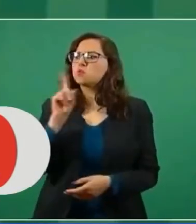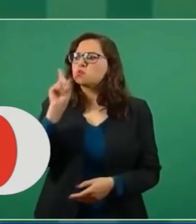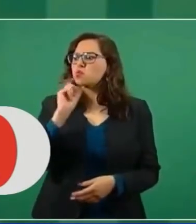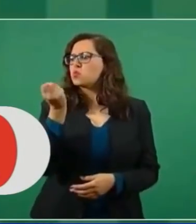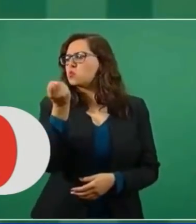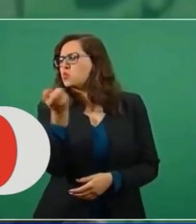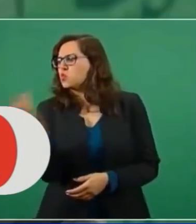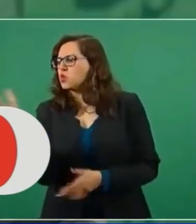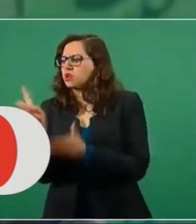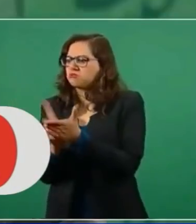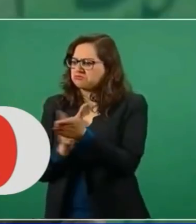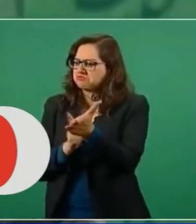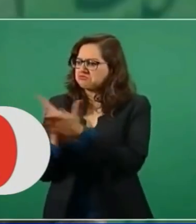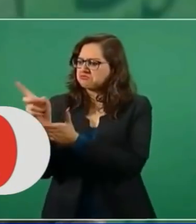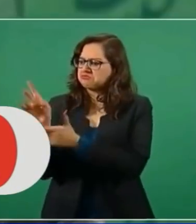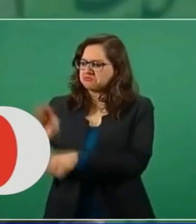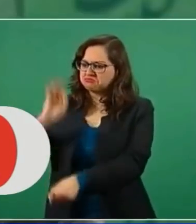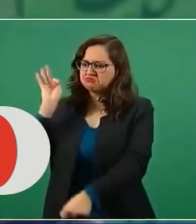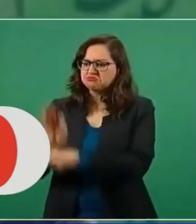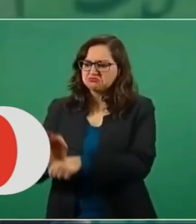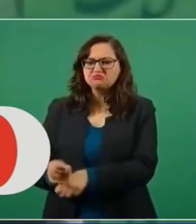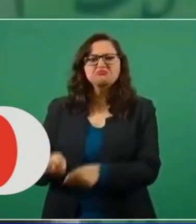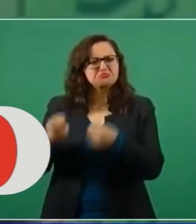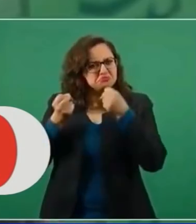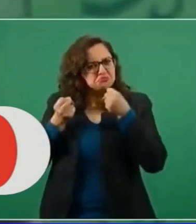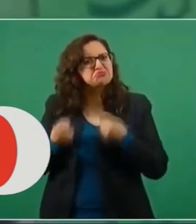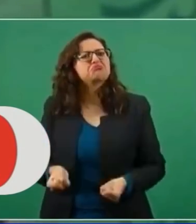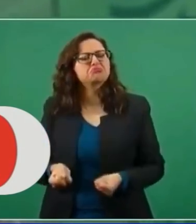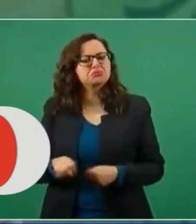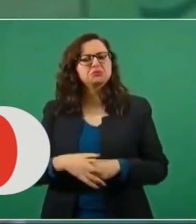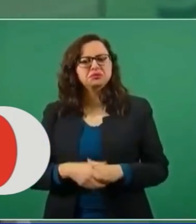donde siempre, baste decir